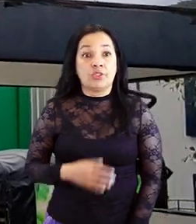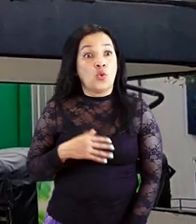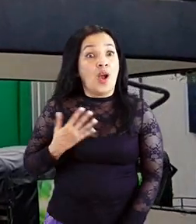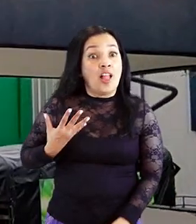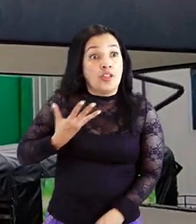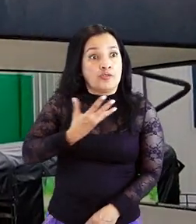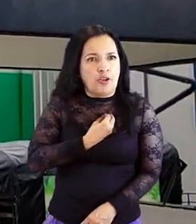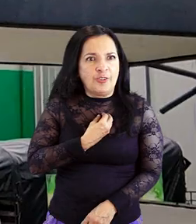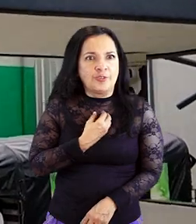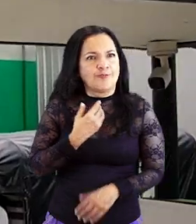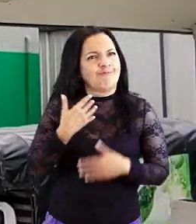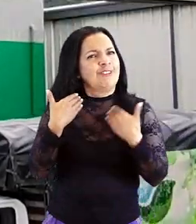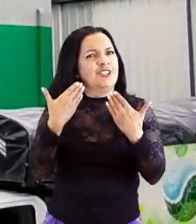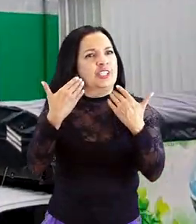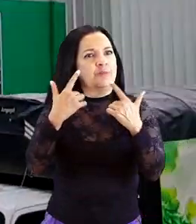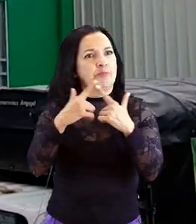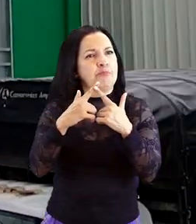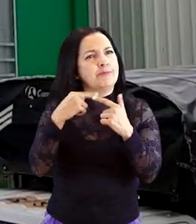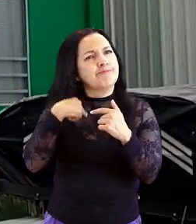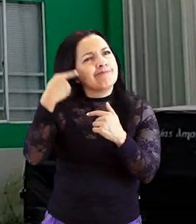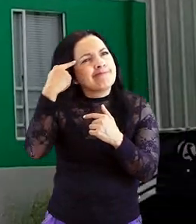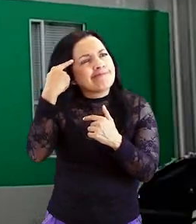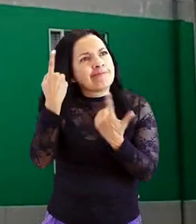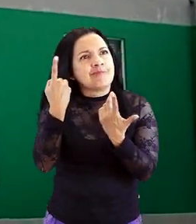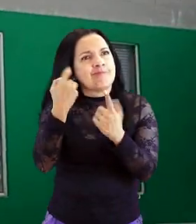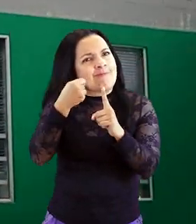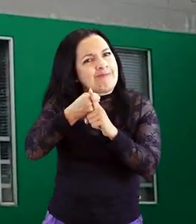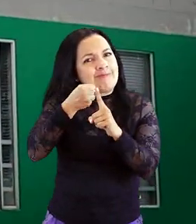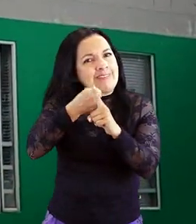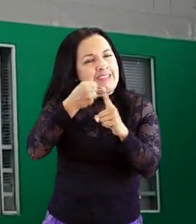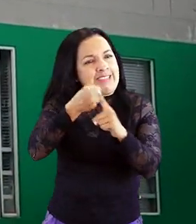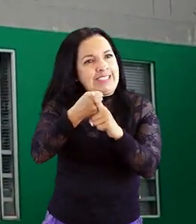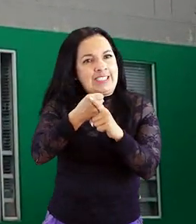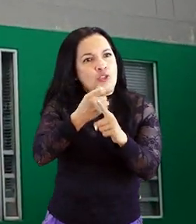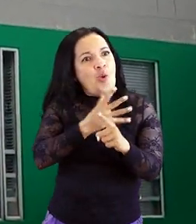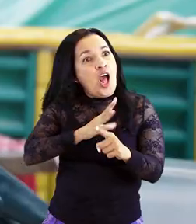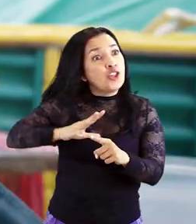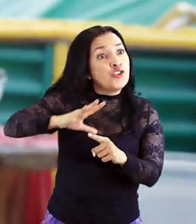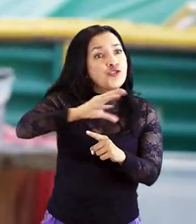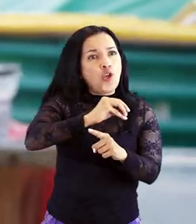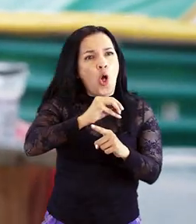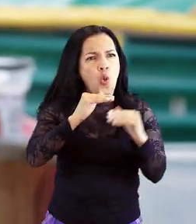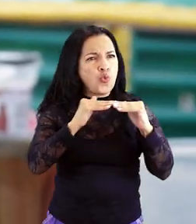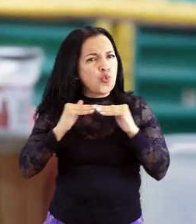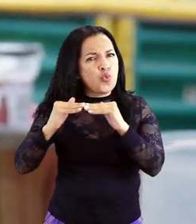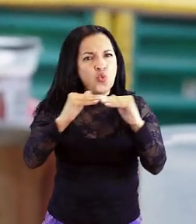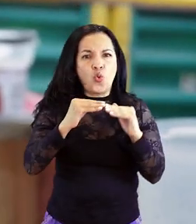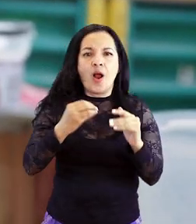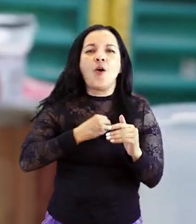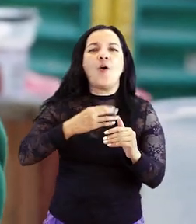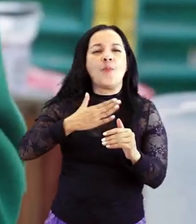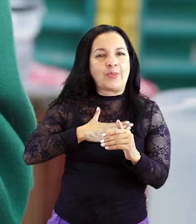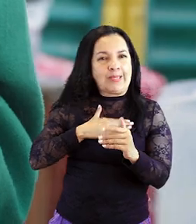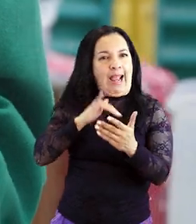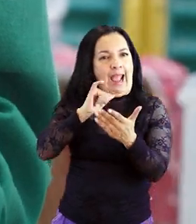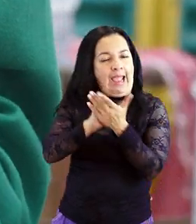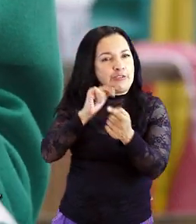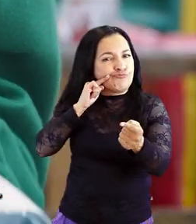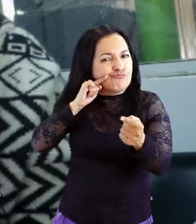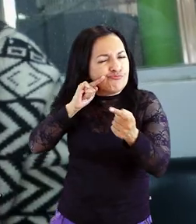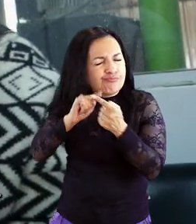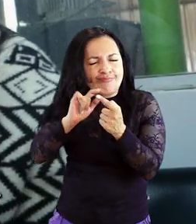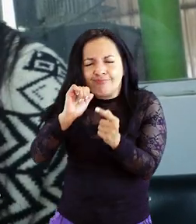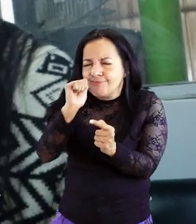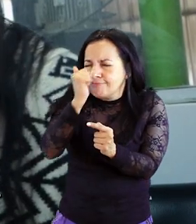La clave somos todos. Pensar, promover y generar de que todos tengamos las mismas oportunidades es